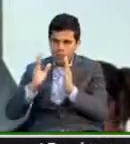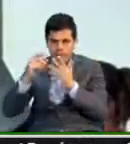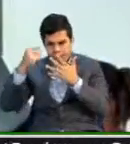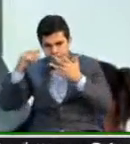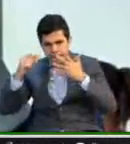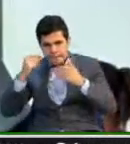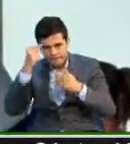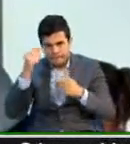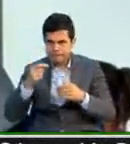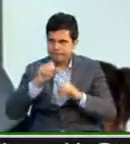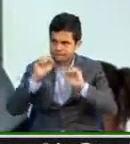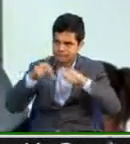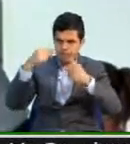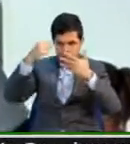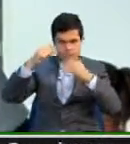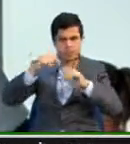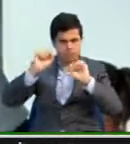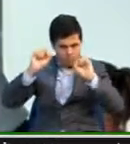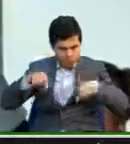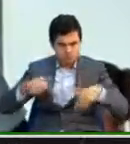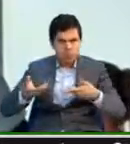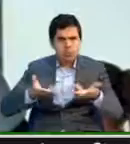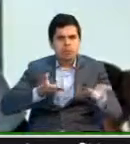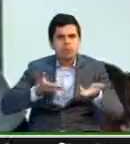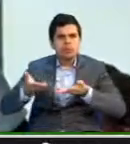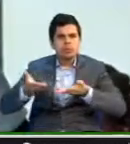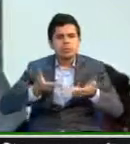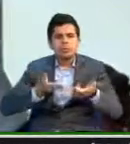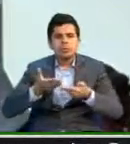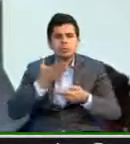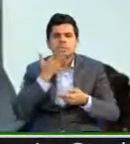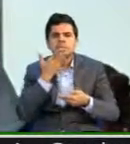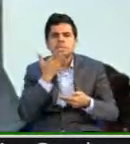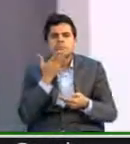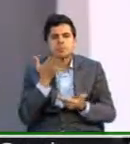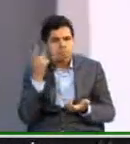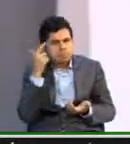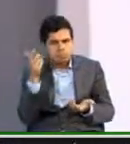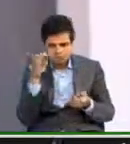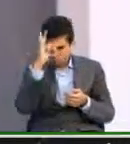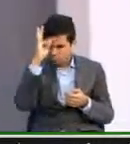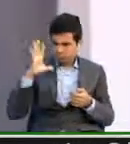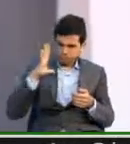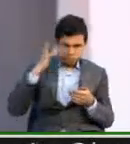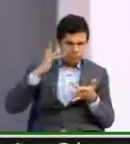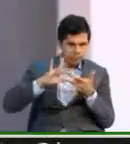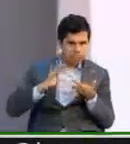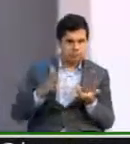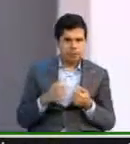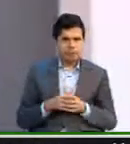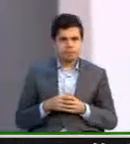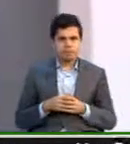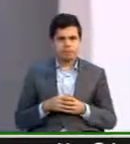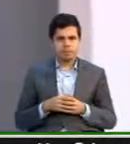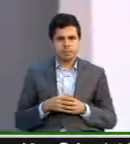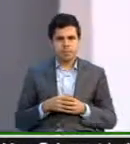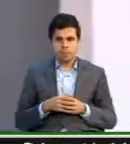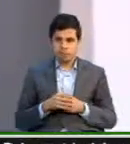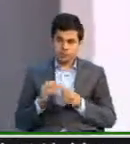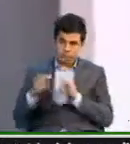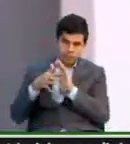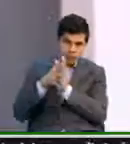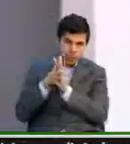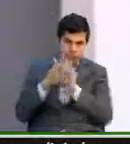tienen la capacidad para ofrecer los servicios que realmente pueda ofrecer una clínica. Ante estos señalamientos hechos por